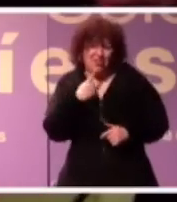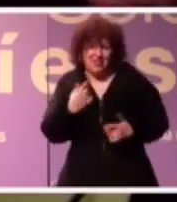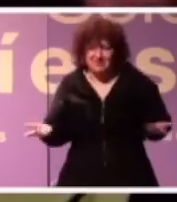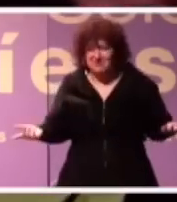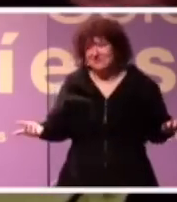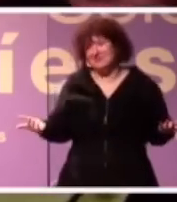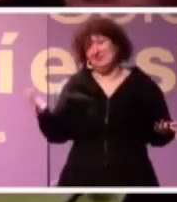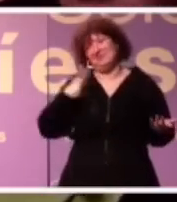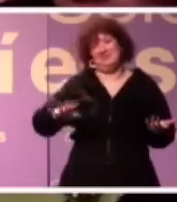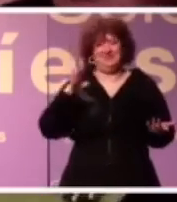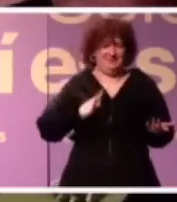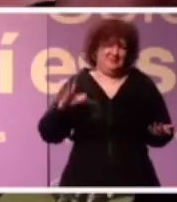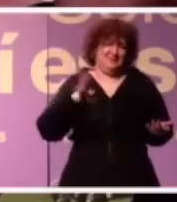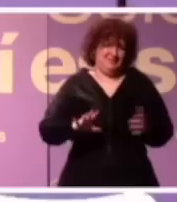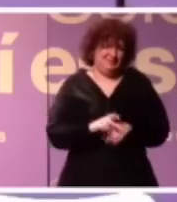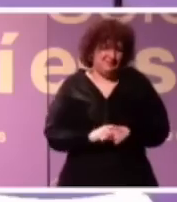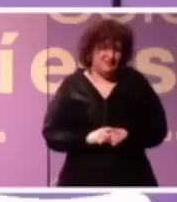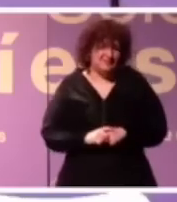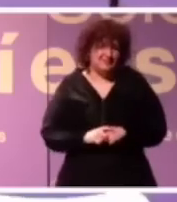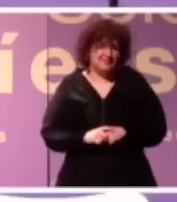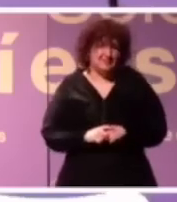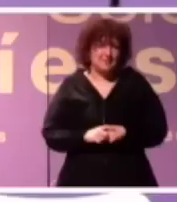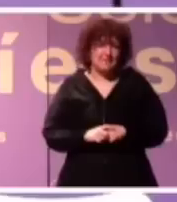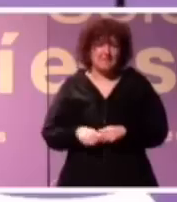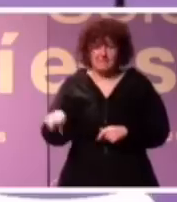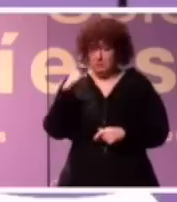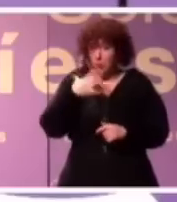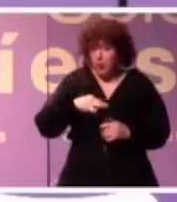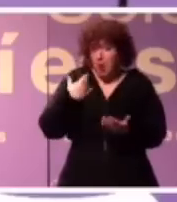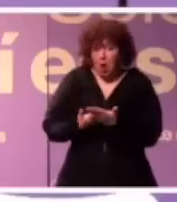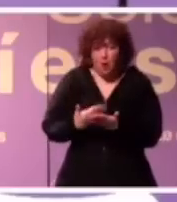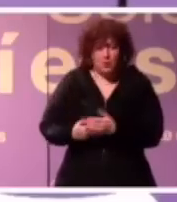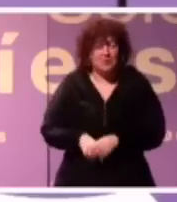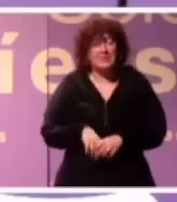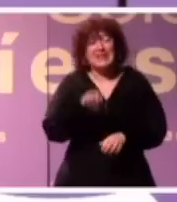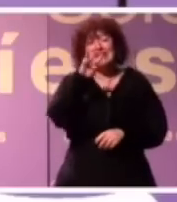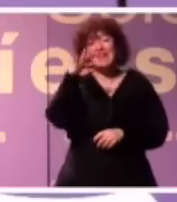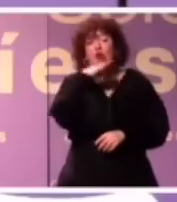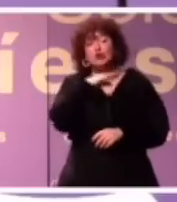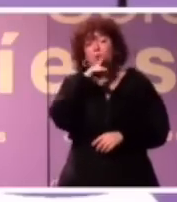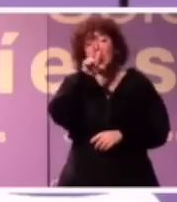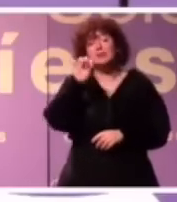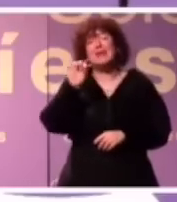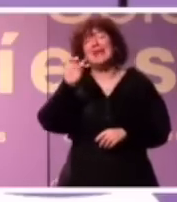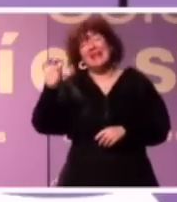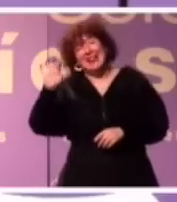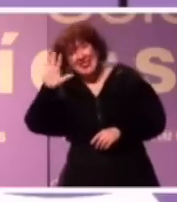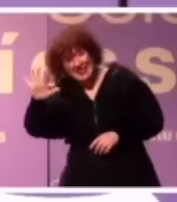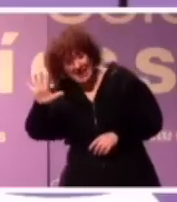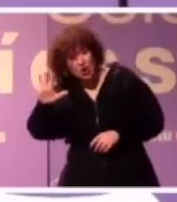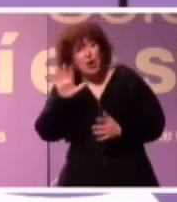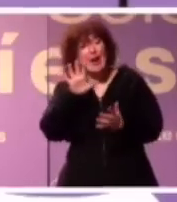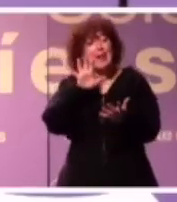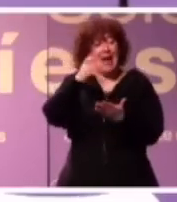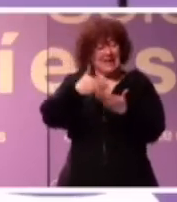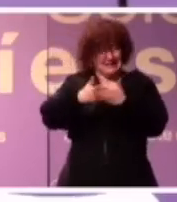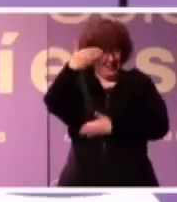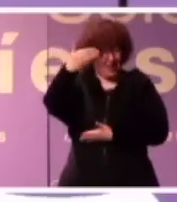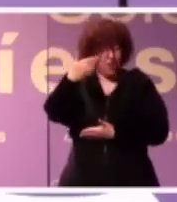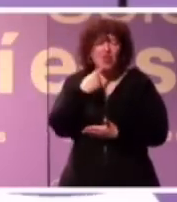este hombre lo podéis comprobar el 13 de octubre de 2005 sale en el país